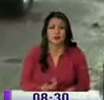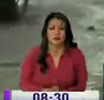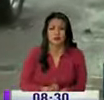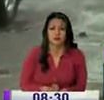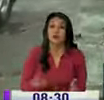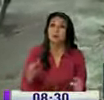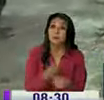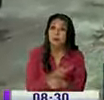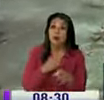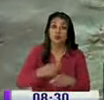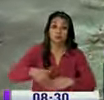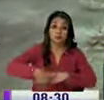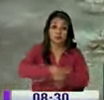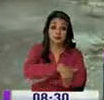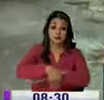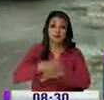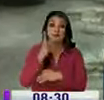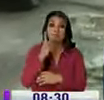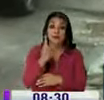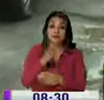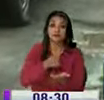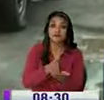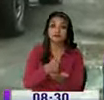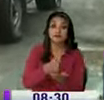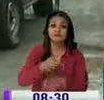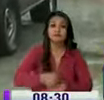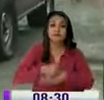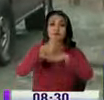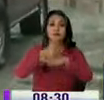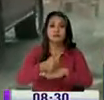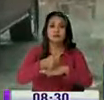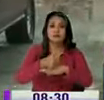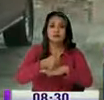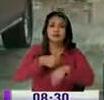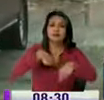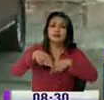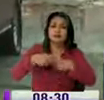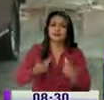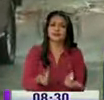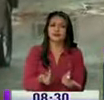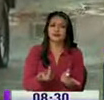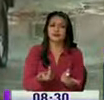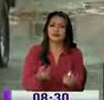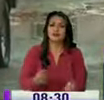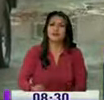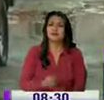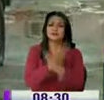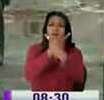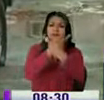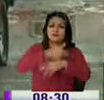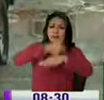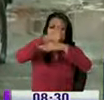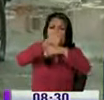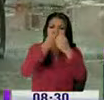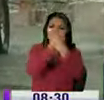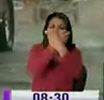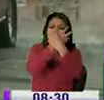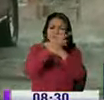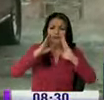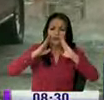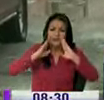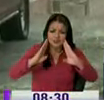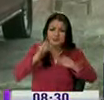en la esquina, usted podrá ver, es el ingreso a la Agencia Nacional de Tránsito, y los señores de la Agencia Nacional de Tránsito ni siquiera se preocupan por